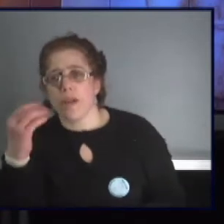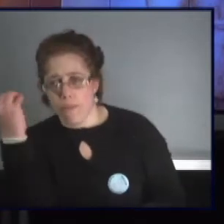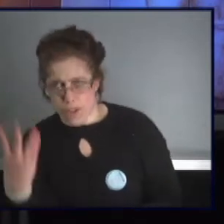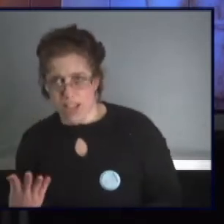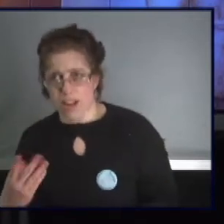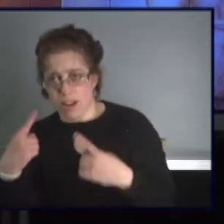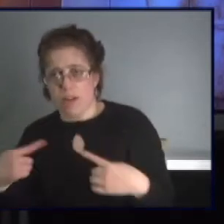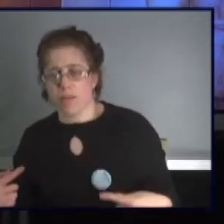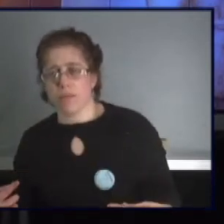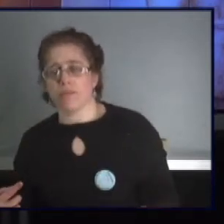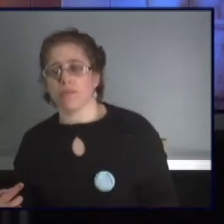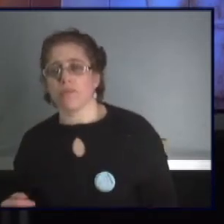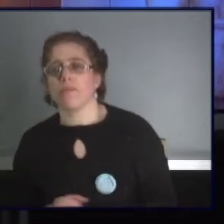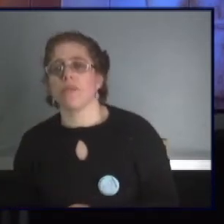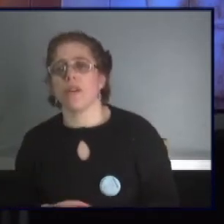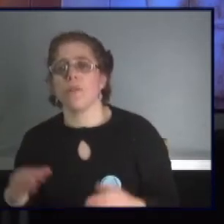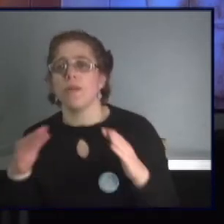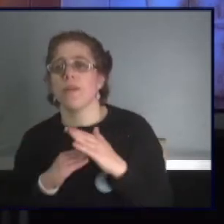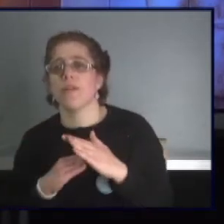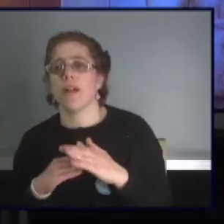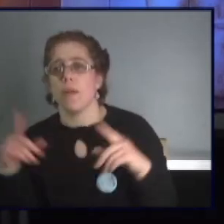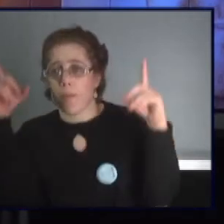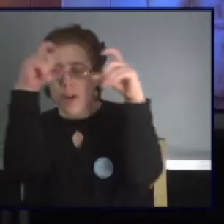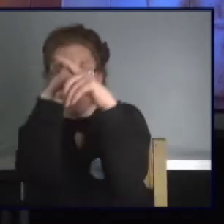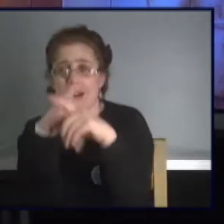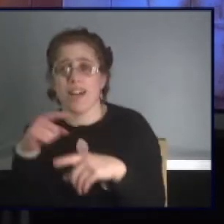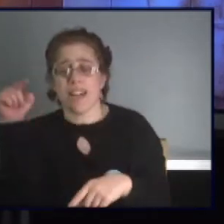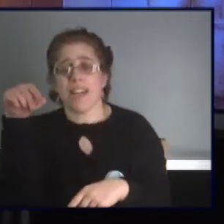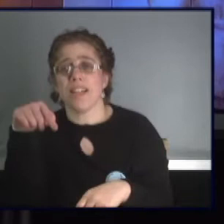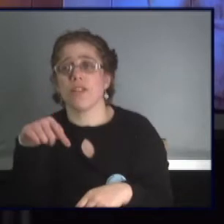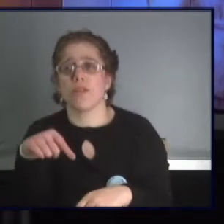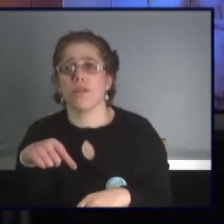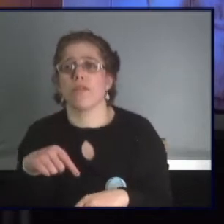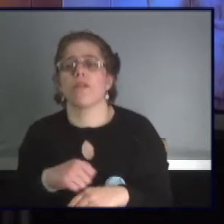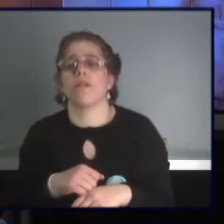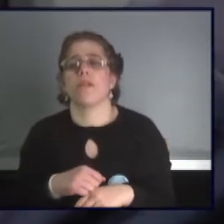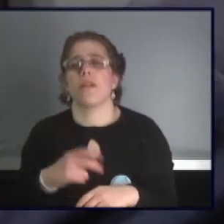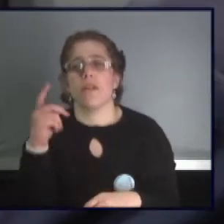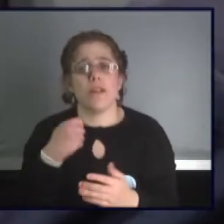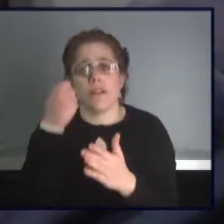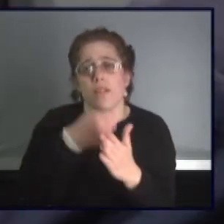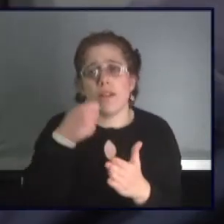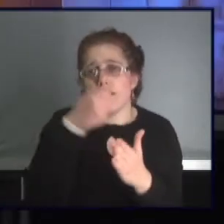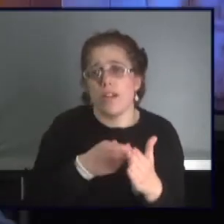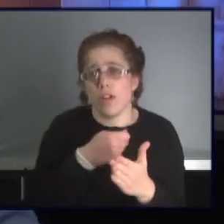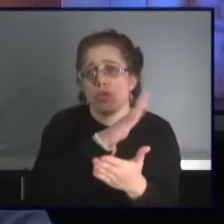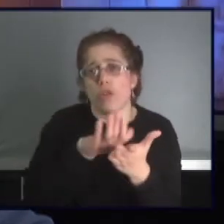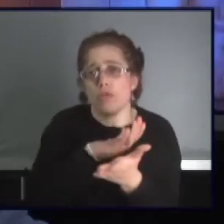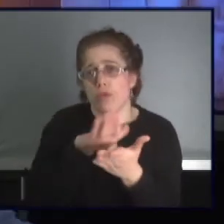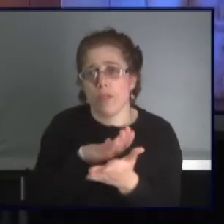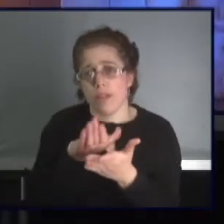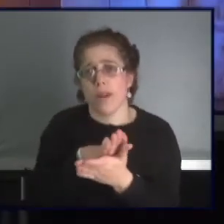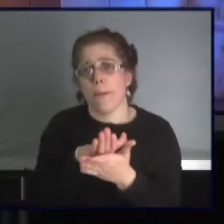pero fundamentalmente el problema es esto es un manotazo de ahogado intentando en el